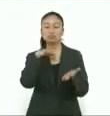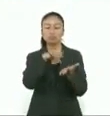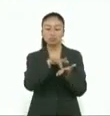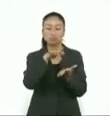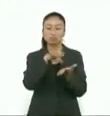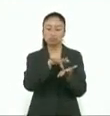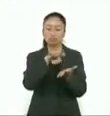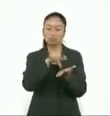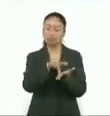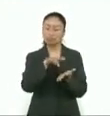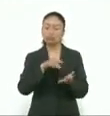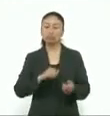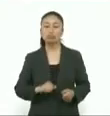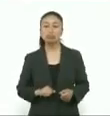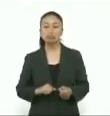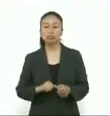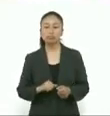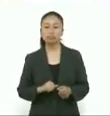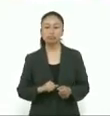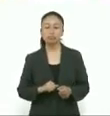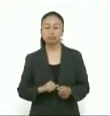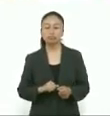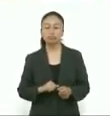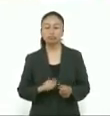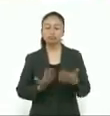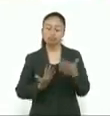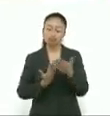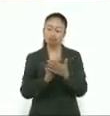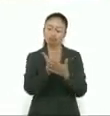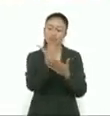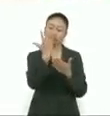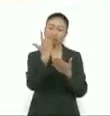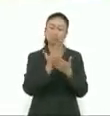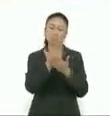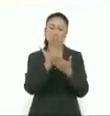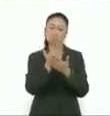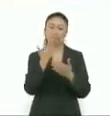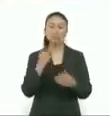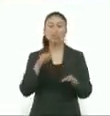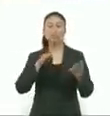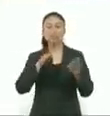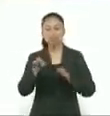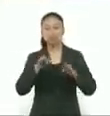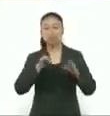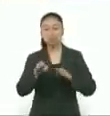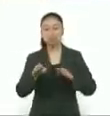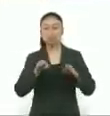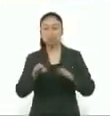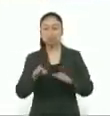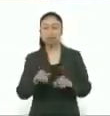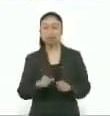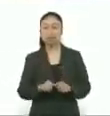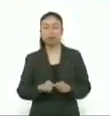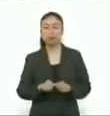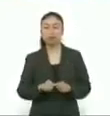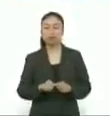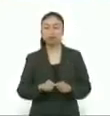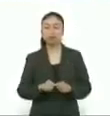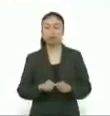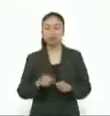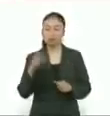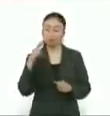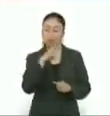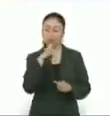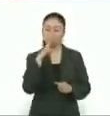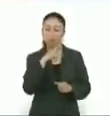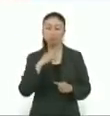transformación que trabaja desde muy temprano, sin distinción, y en poco tiempo